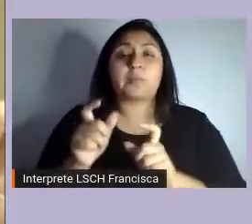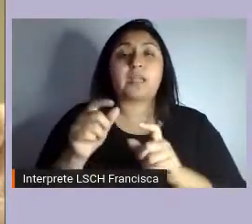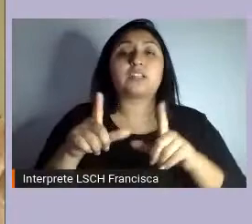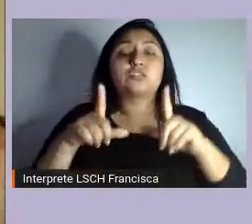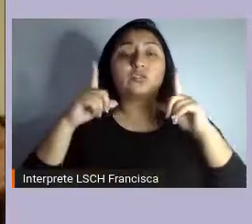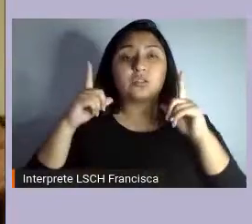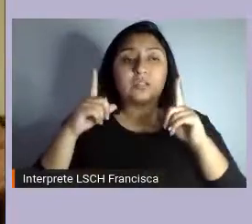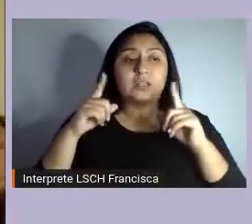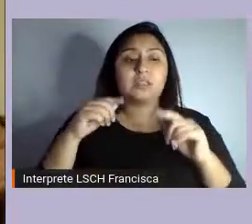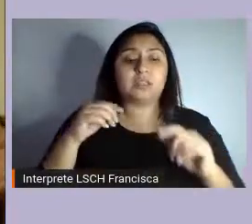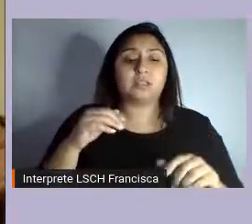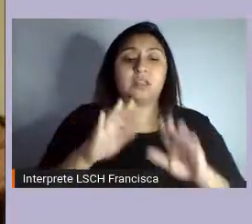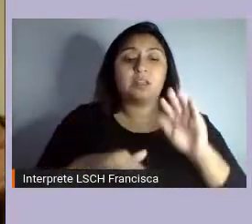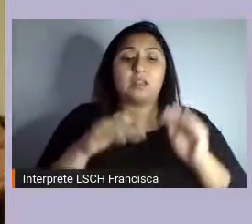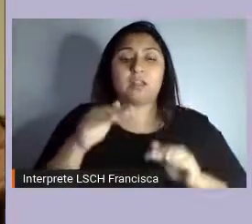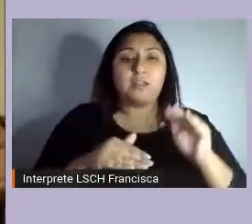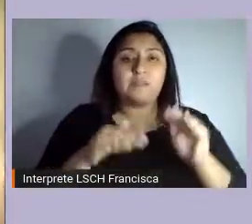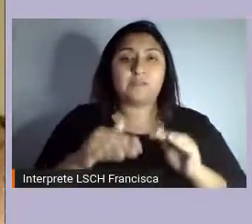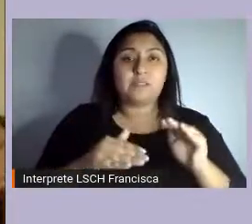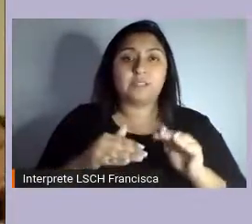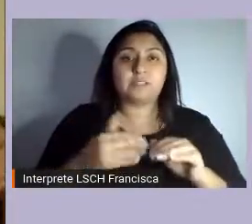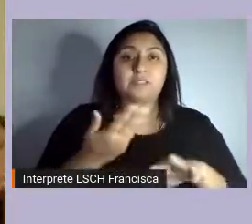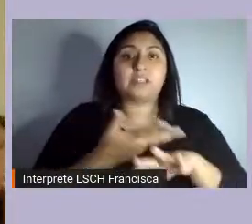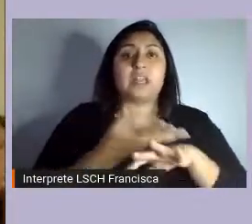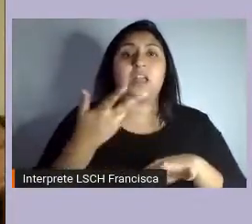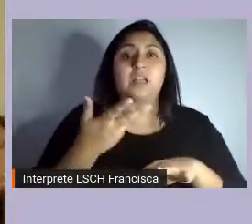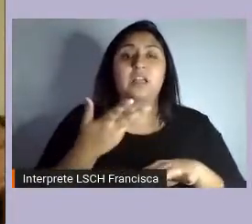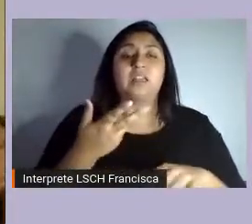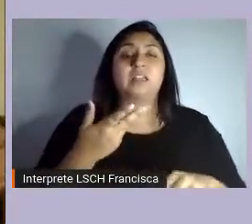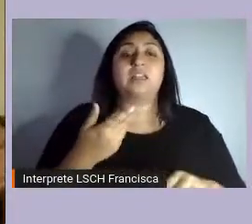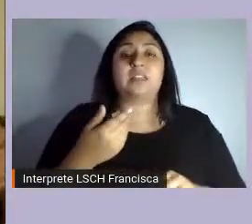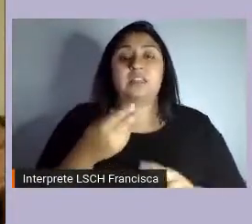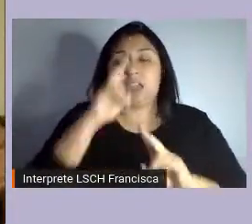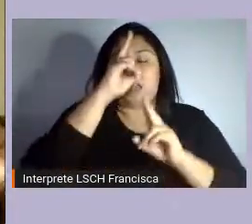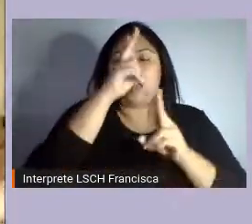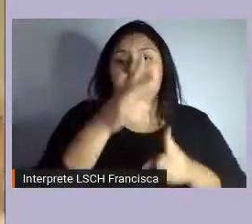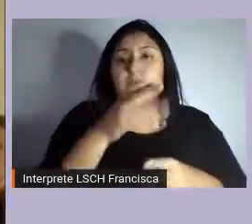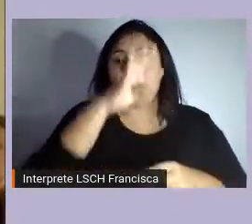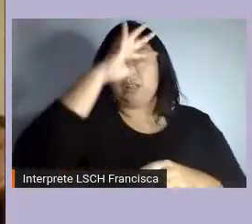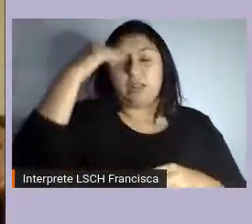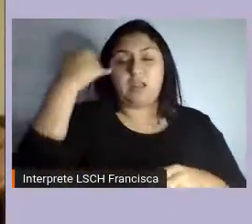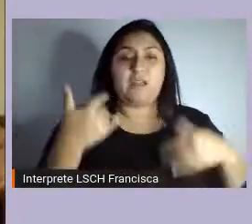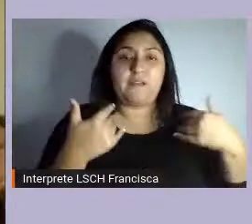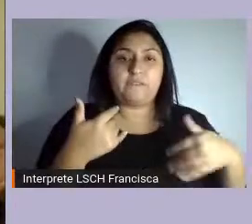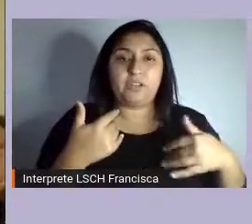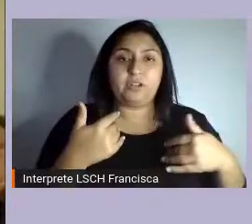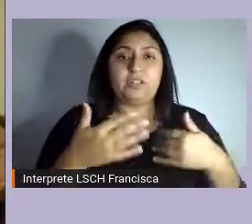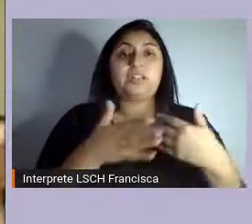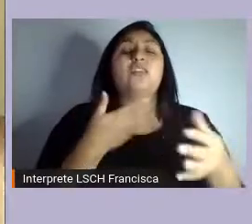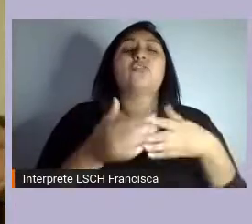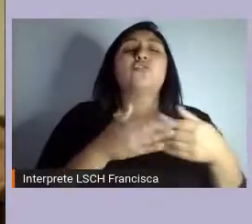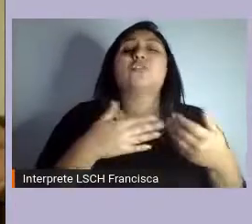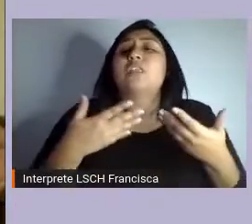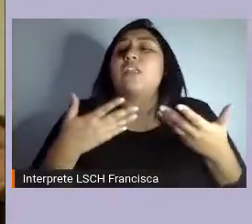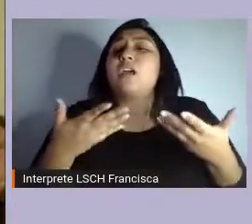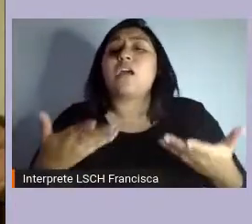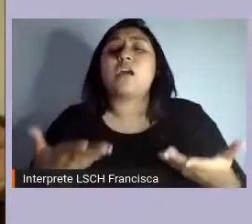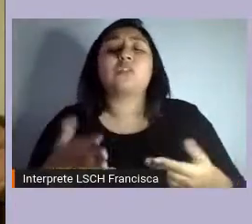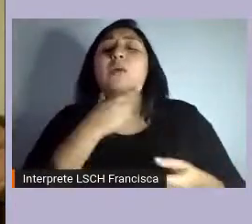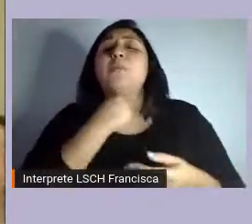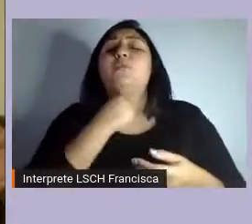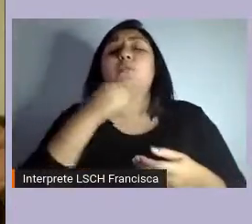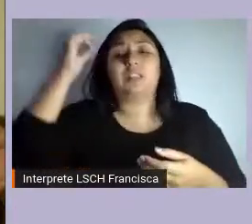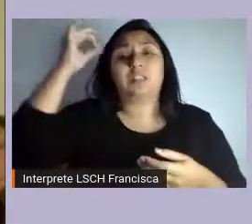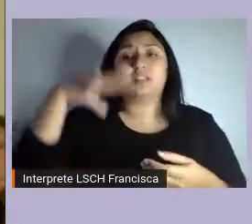cliente de la mamá, Pascualita, que la admira a Violeta y quiere ser como ella. ¿Dónde estará ahora? Dice, me gustaría saber de